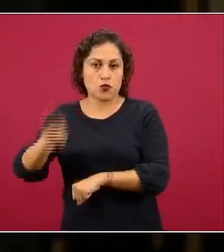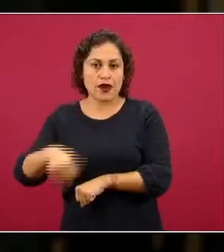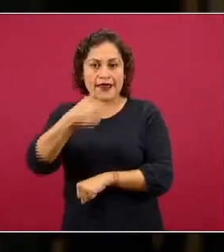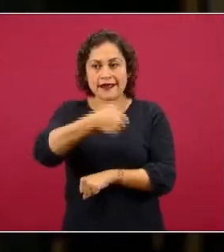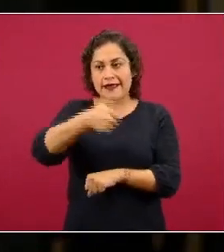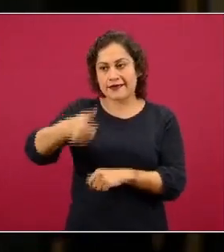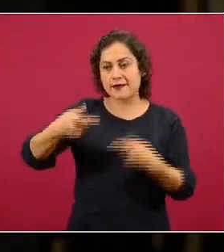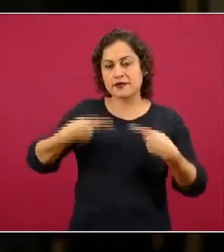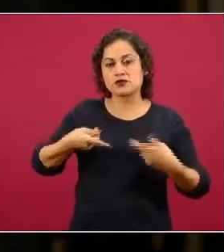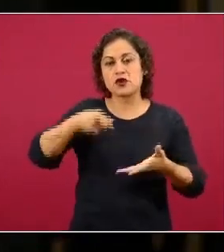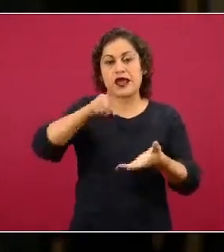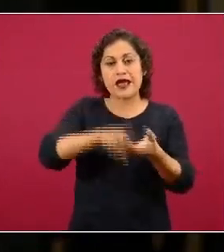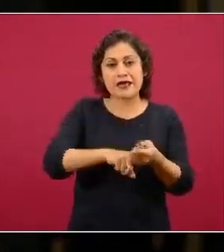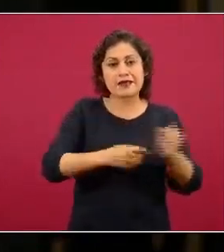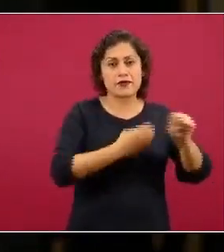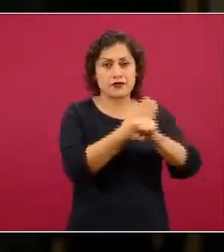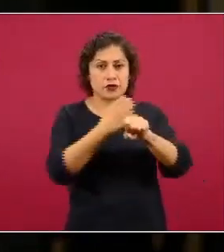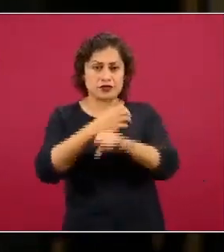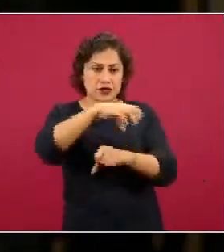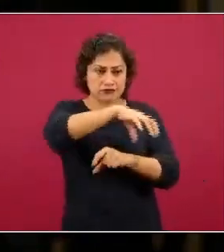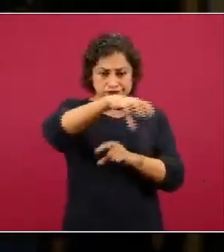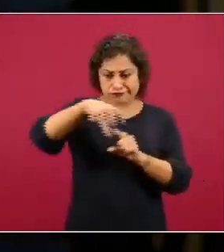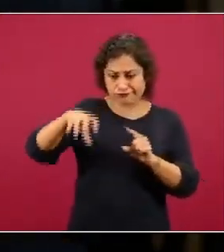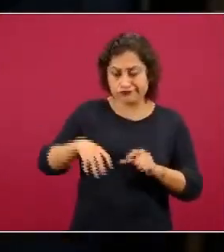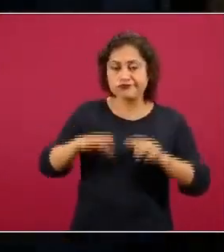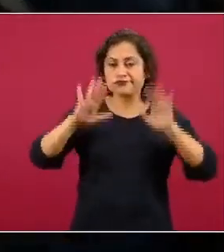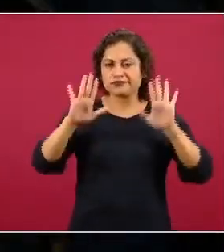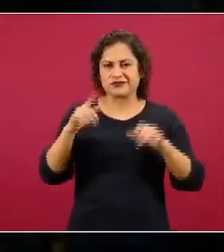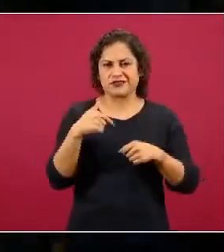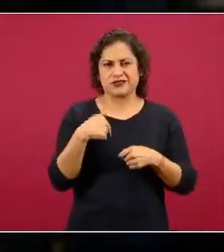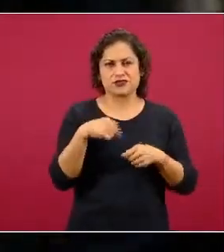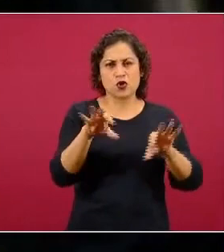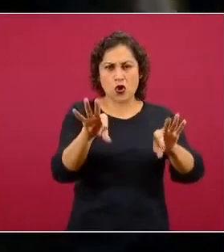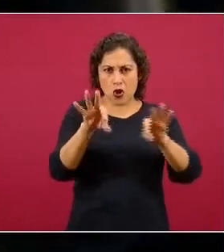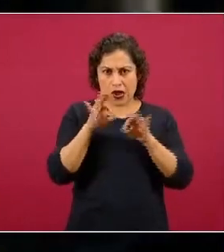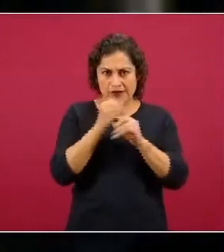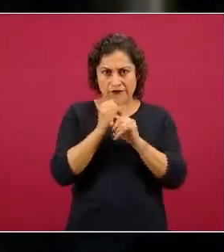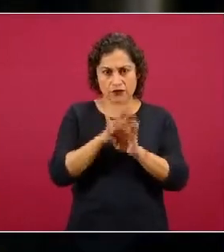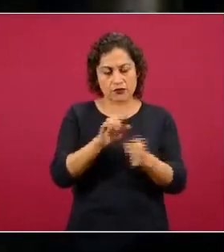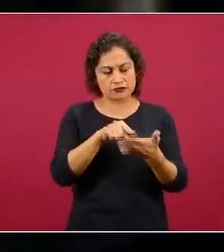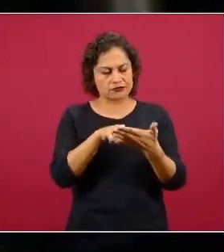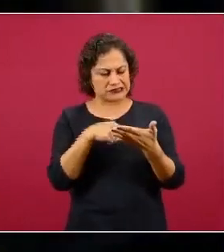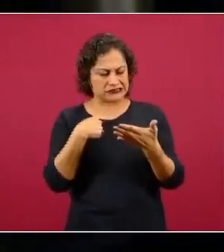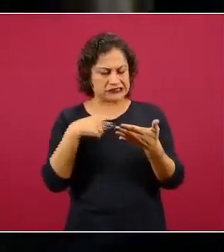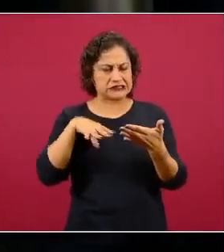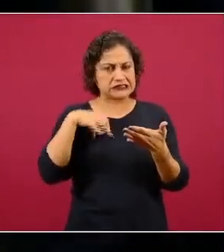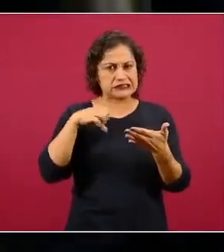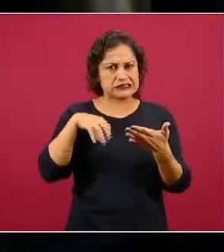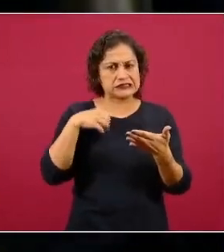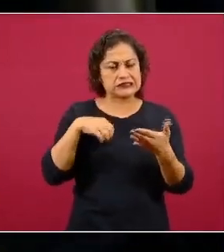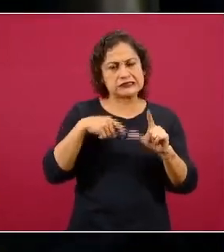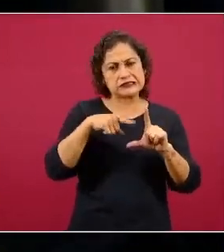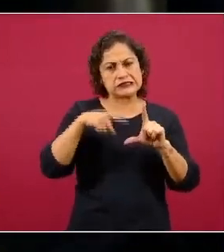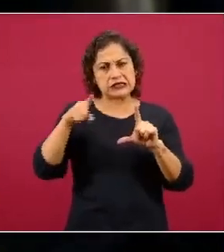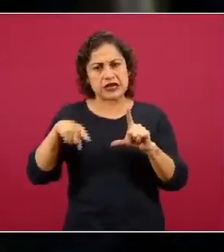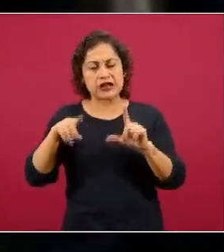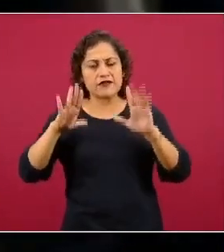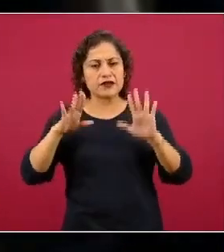federativa. He tratado de sacar la gráfica, pero no sé si ya no está